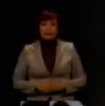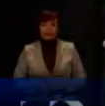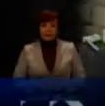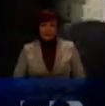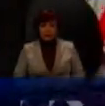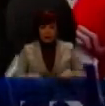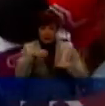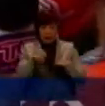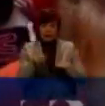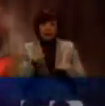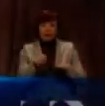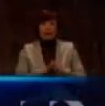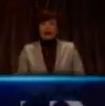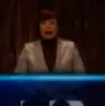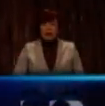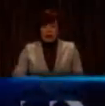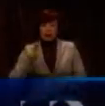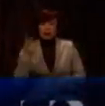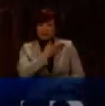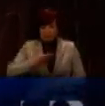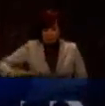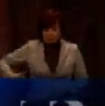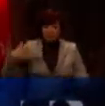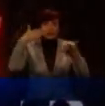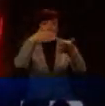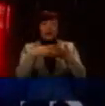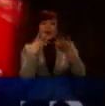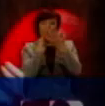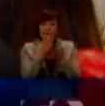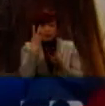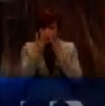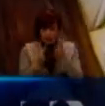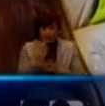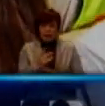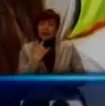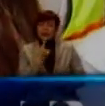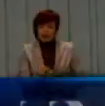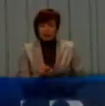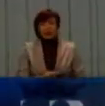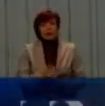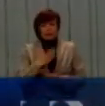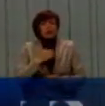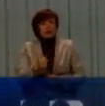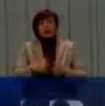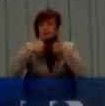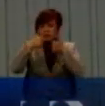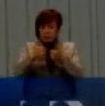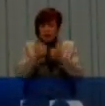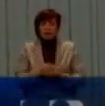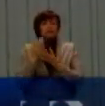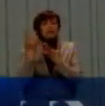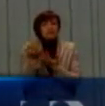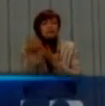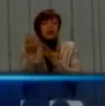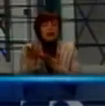El abogado de Jorge Glass llegó temprano a la cárcel 4. Dice que el vicepresidente se encuentra bien, lleno de fe y esperanza en su